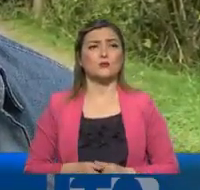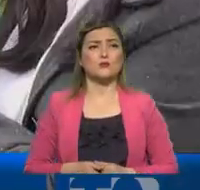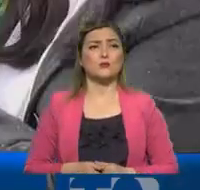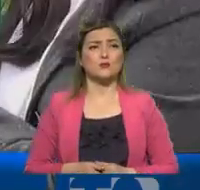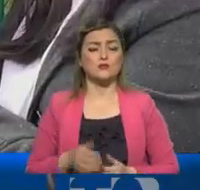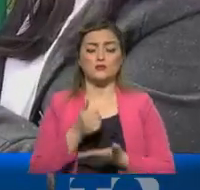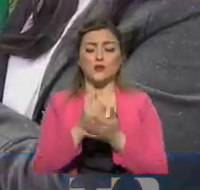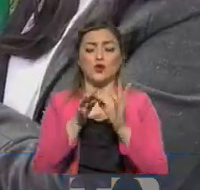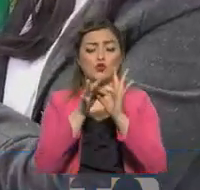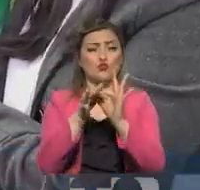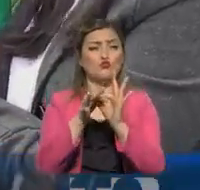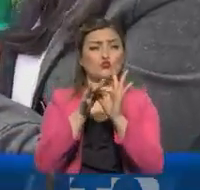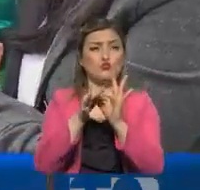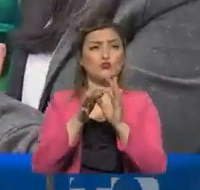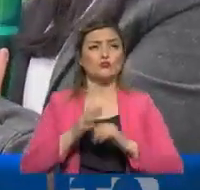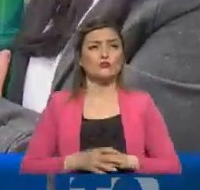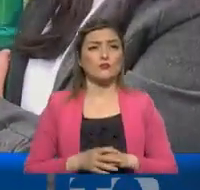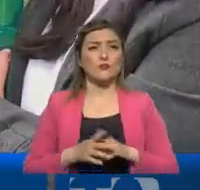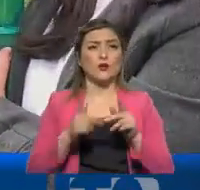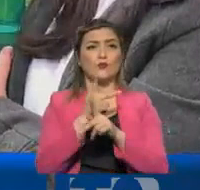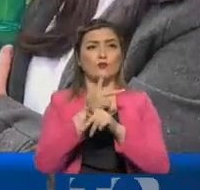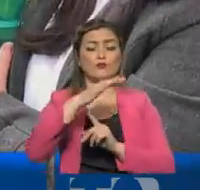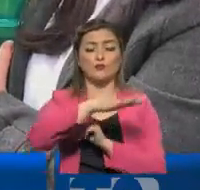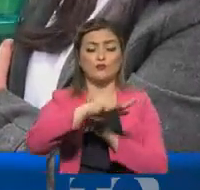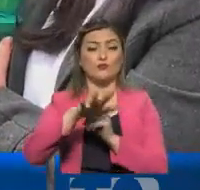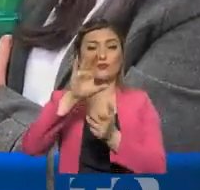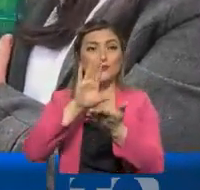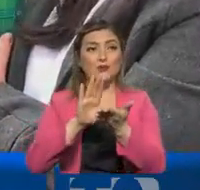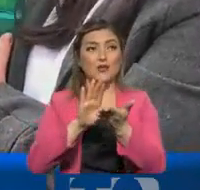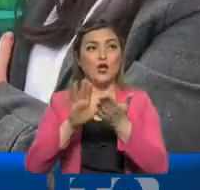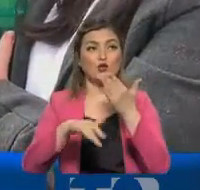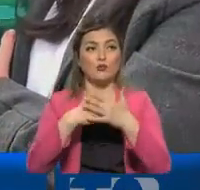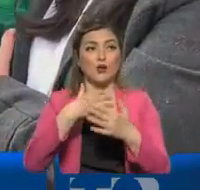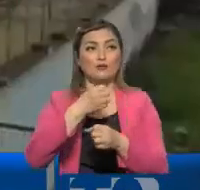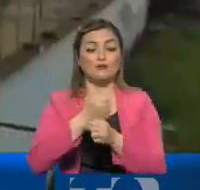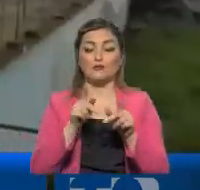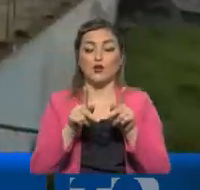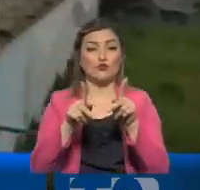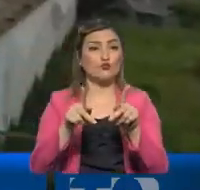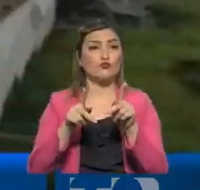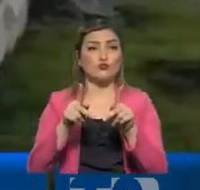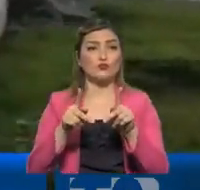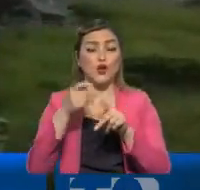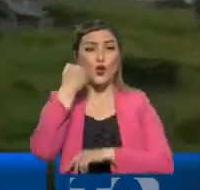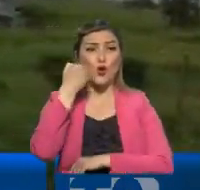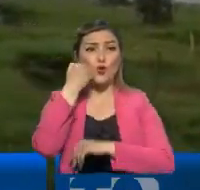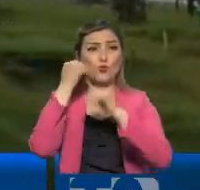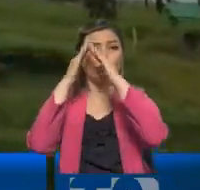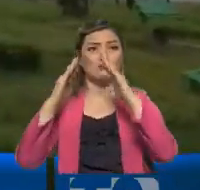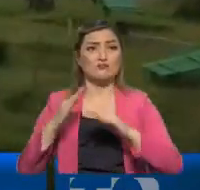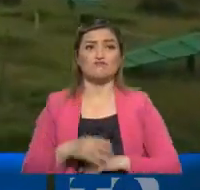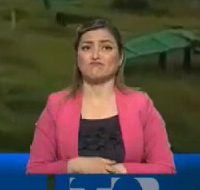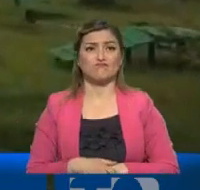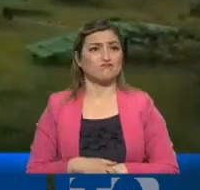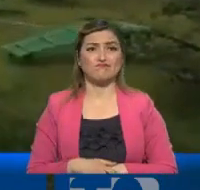colaborar. Los ambientalistas, por su parte, afirman que este centro no cuenta con todas las medidas que les permitan a estas especies estar en un hábitat